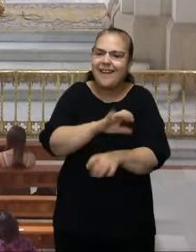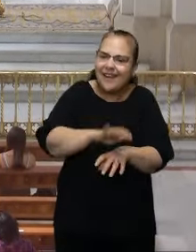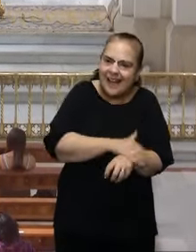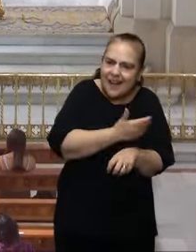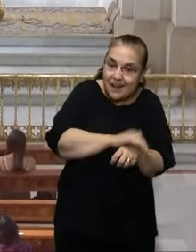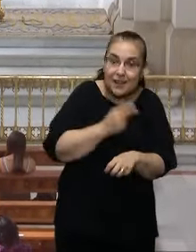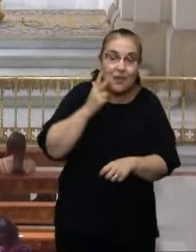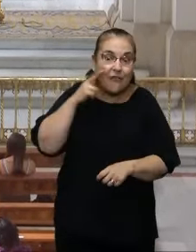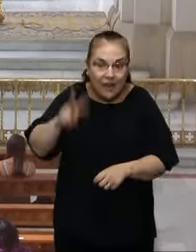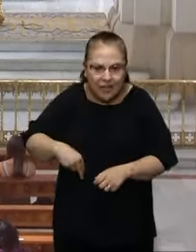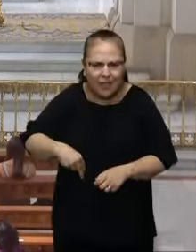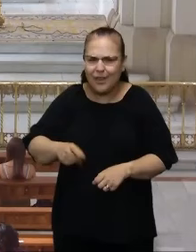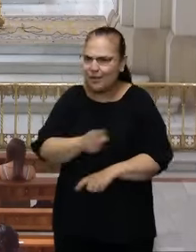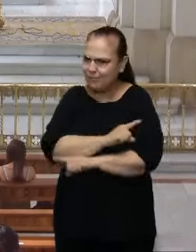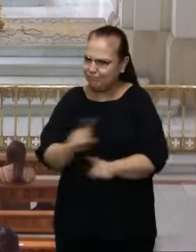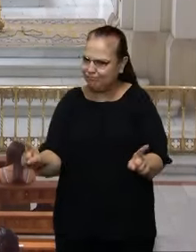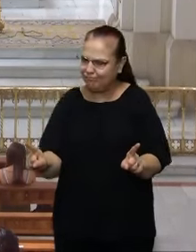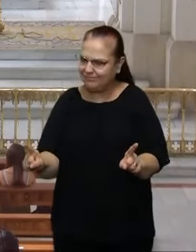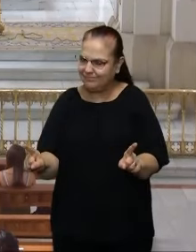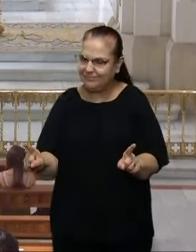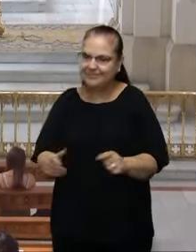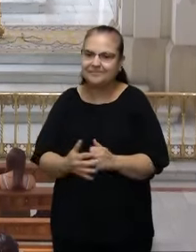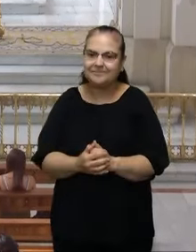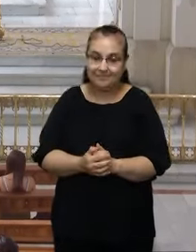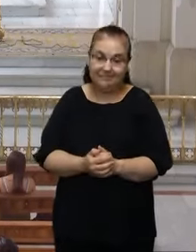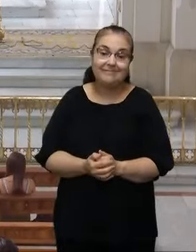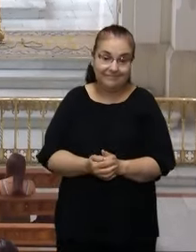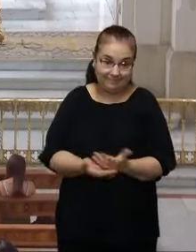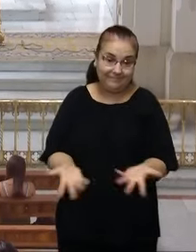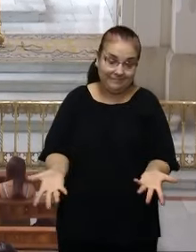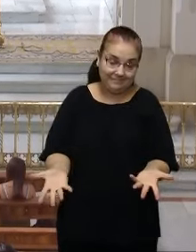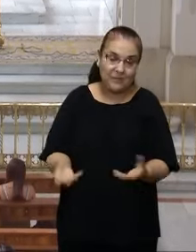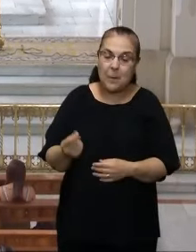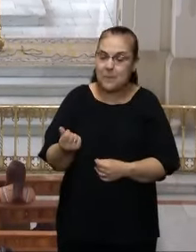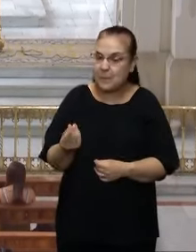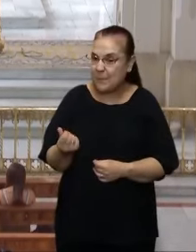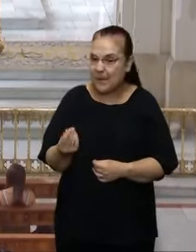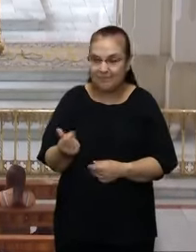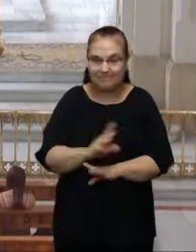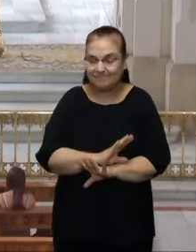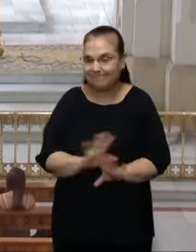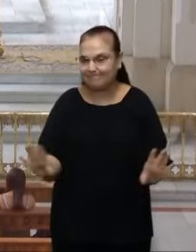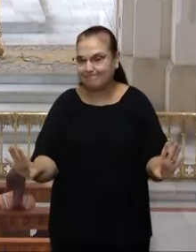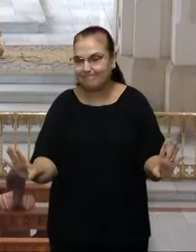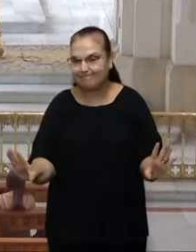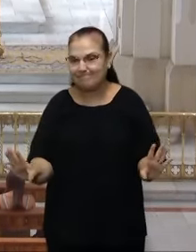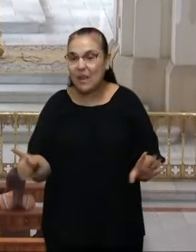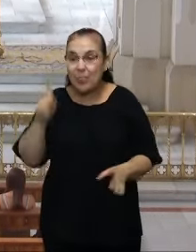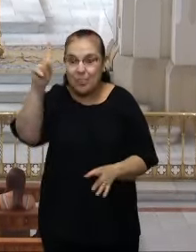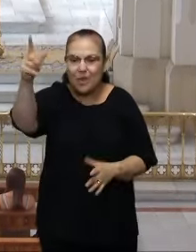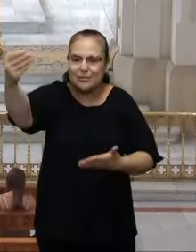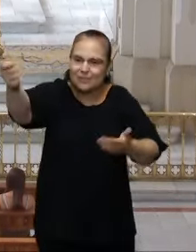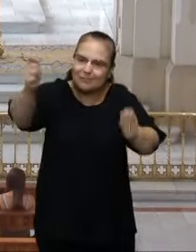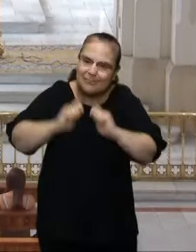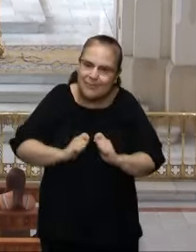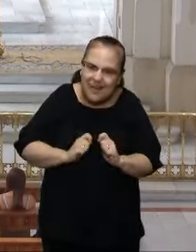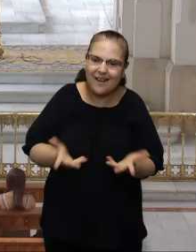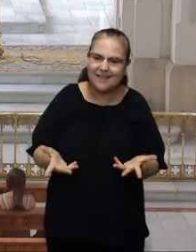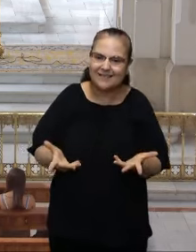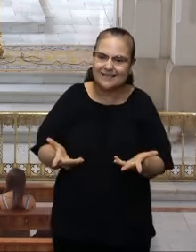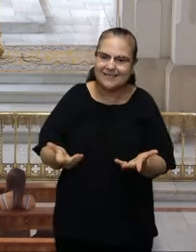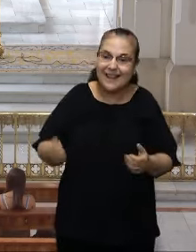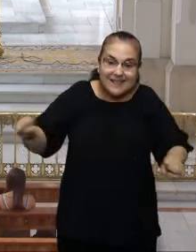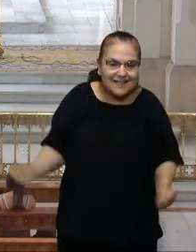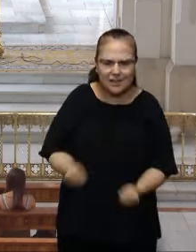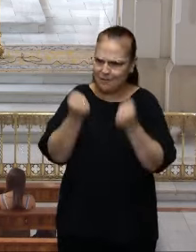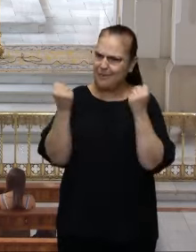compra. Dios no nos vende la salvación y nos pide un precio. Dios nos ofrece la salvación porque nos ama, porque